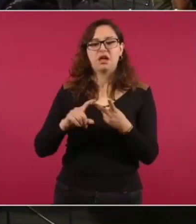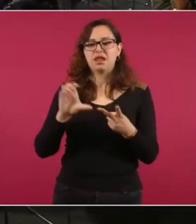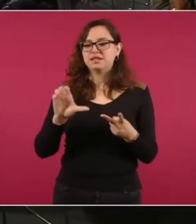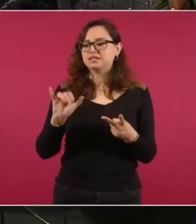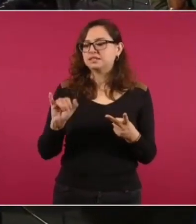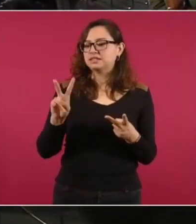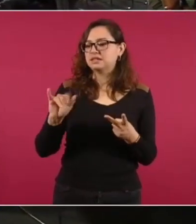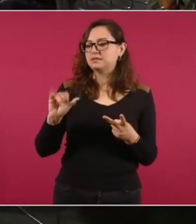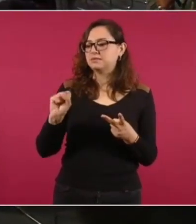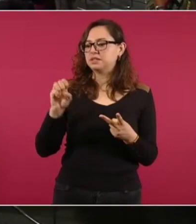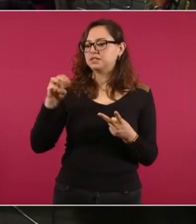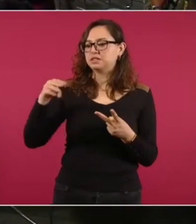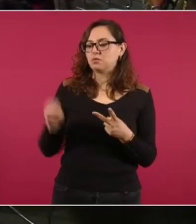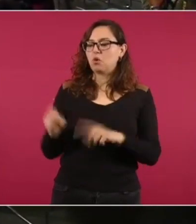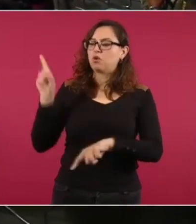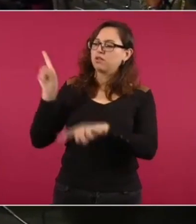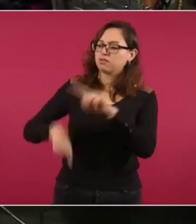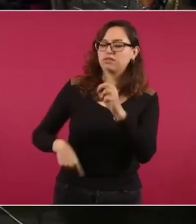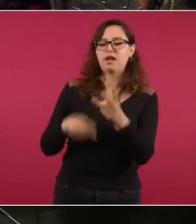ética.